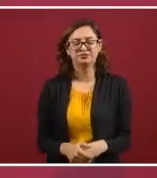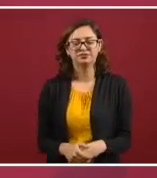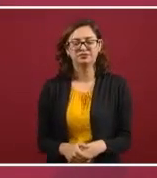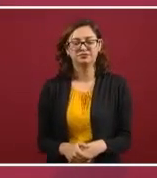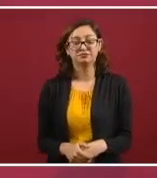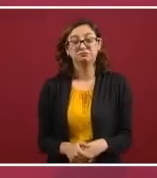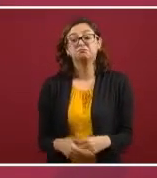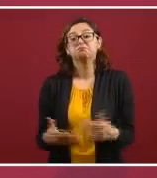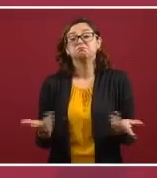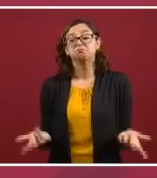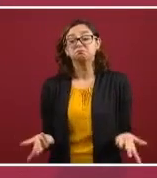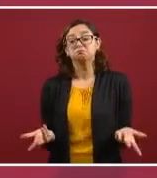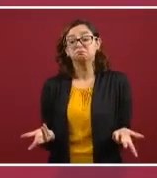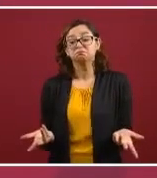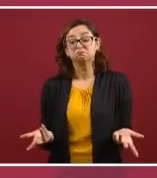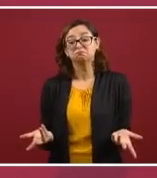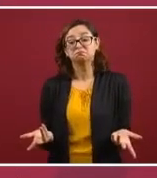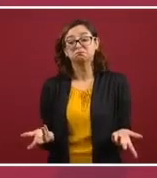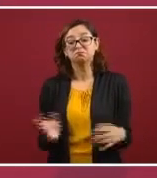y